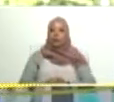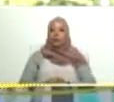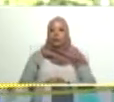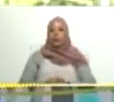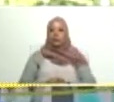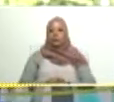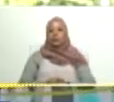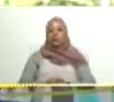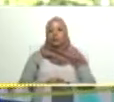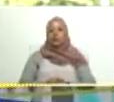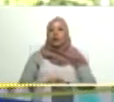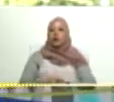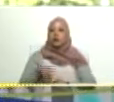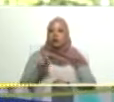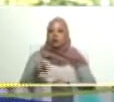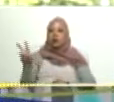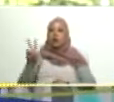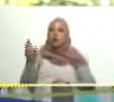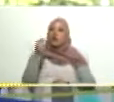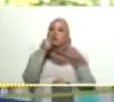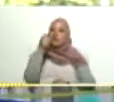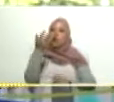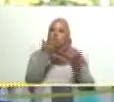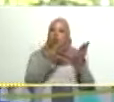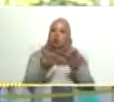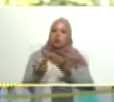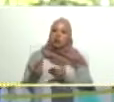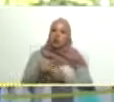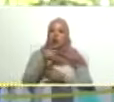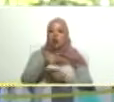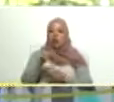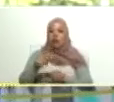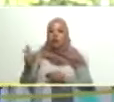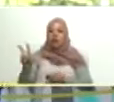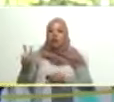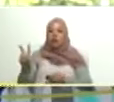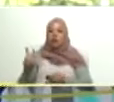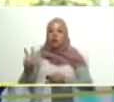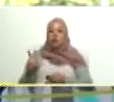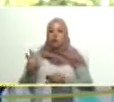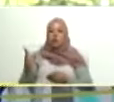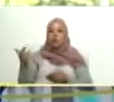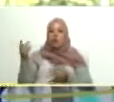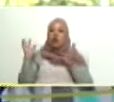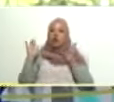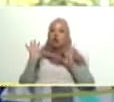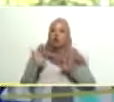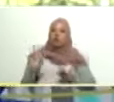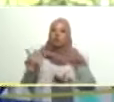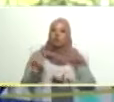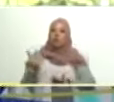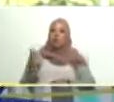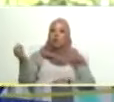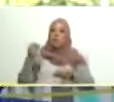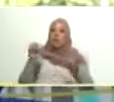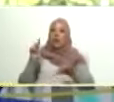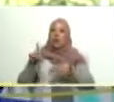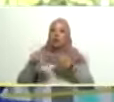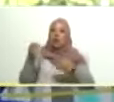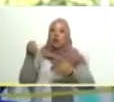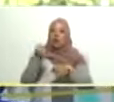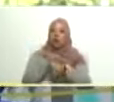Así debe ser Venezuela, país receptor de migrantes. Y que los que emigraron de Venezuela, más temprano que